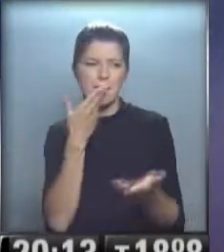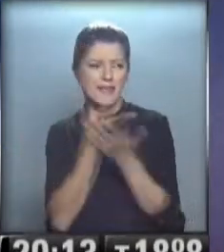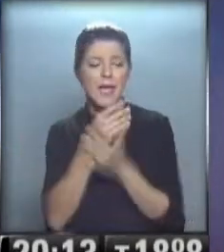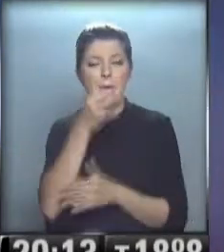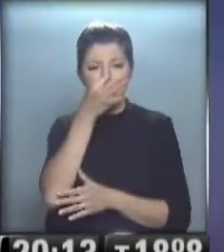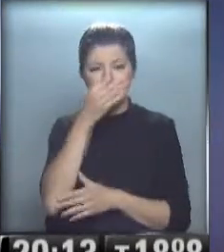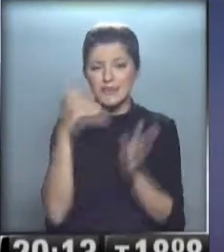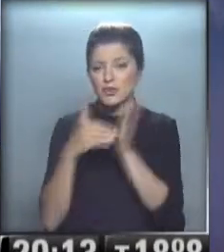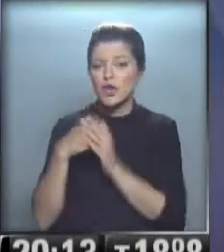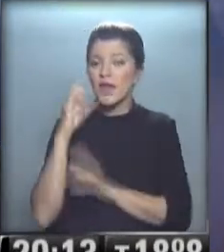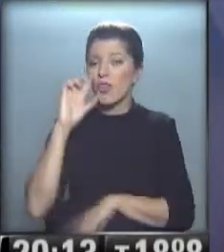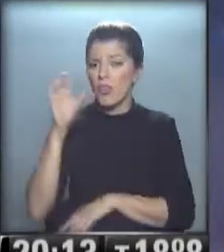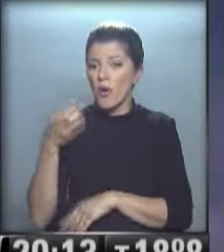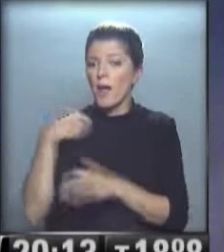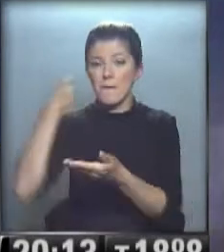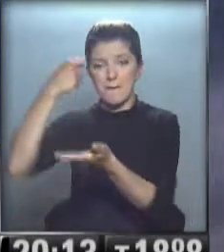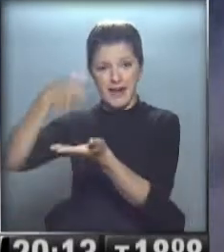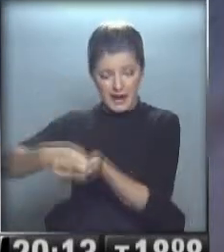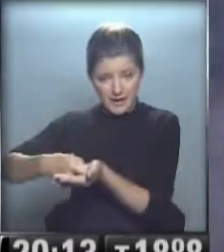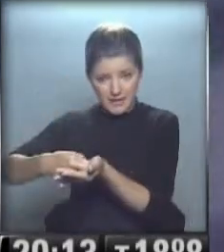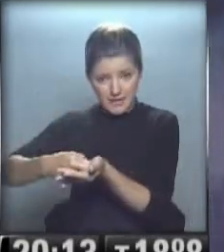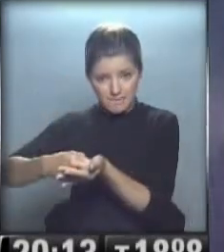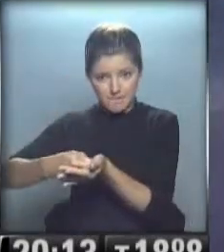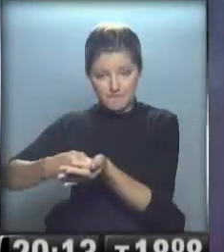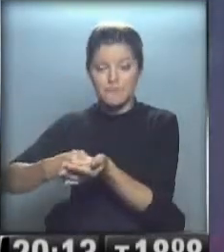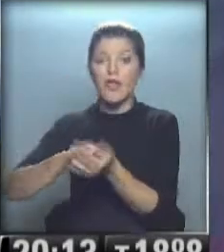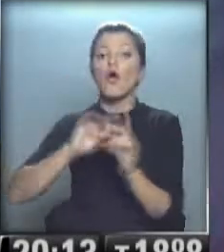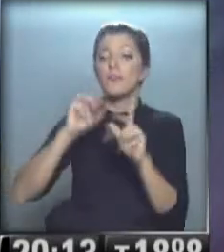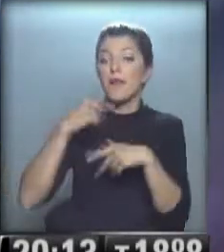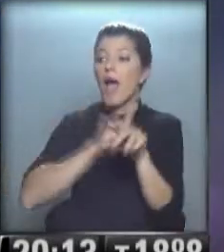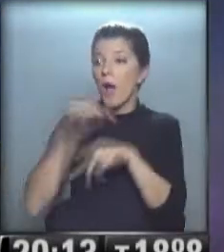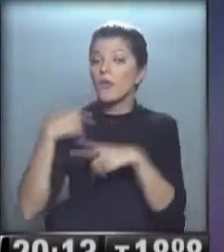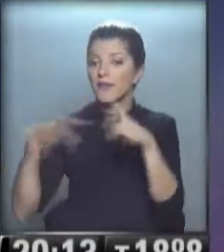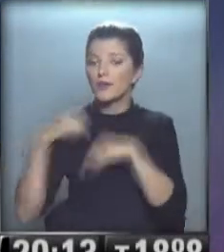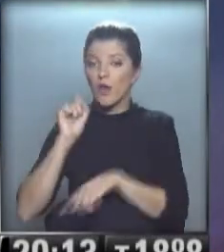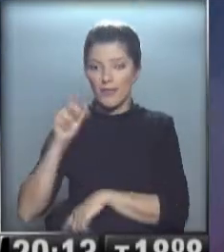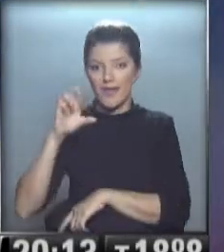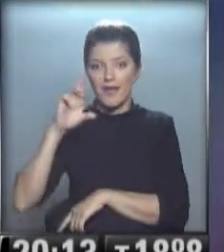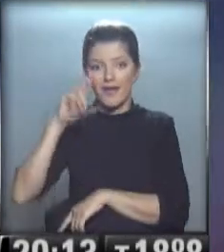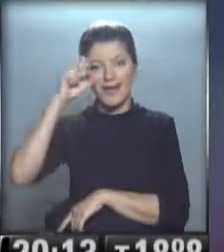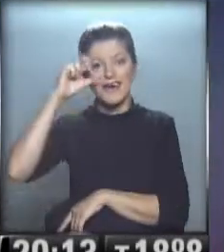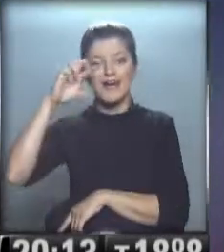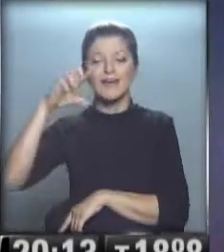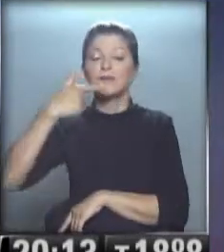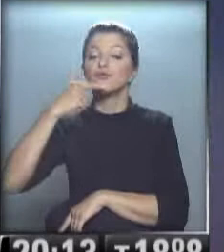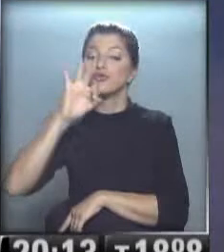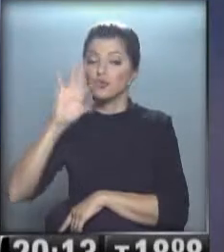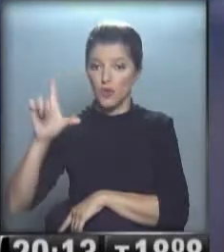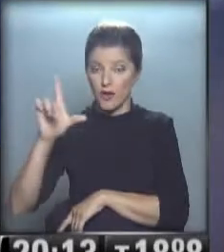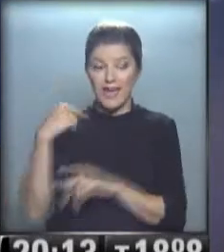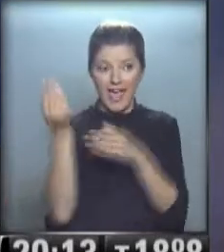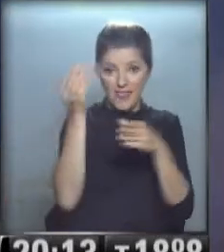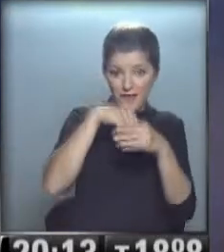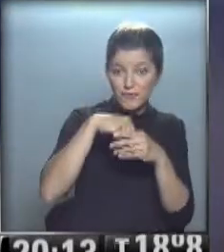de compensación o indemnización. Incluso los directores de Repsol que participan en el directorio de YPF,